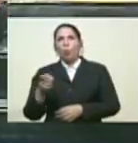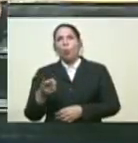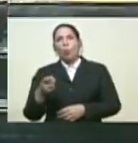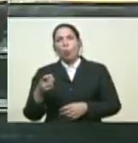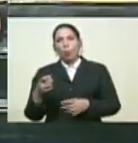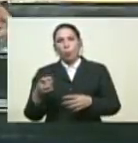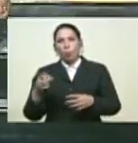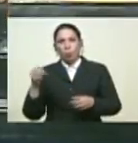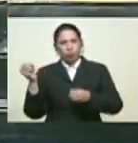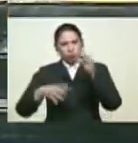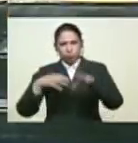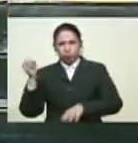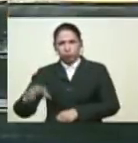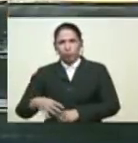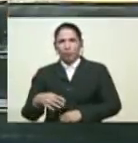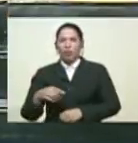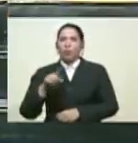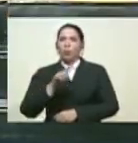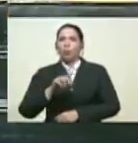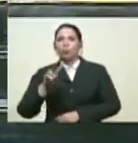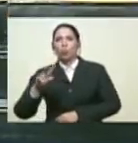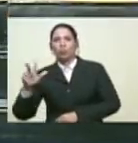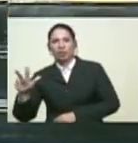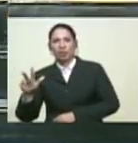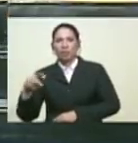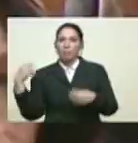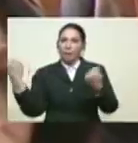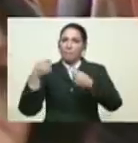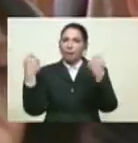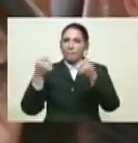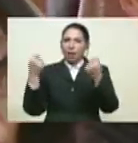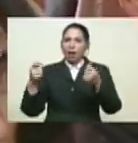3, campañas mediáticas mundiales.